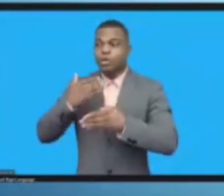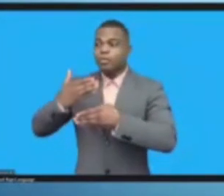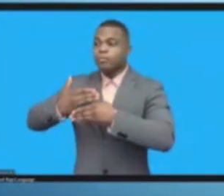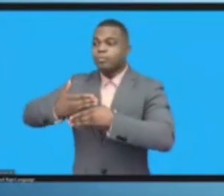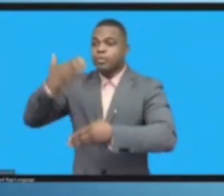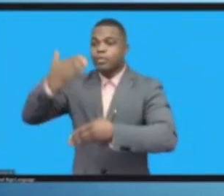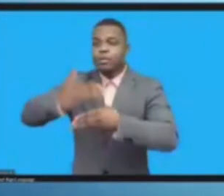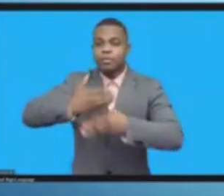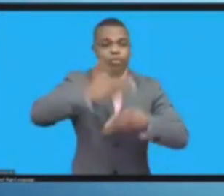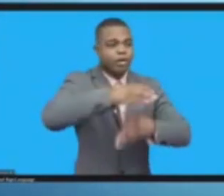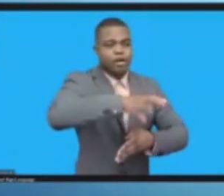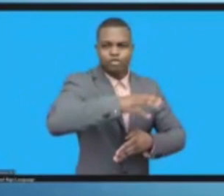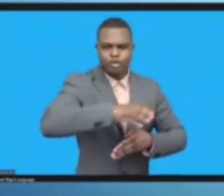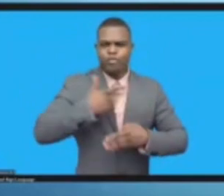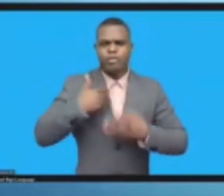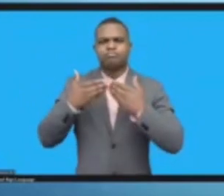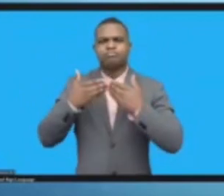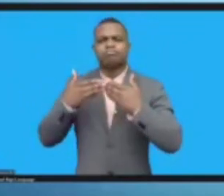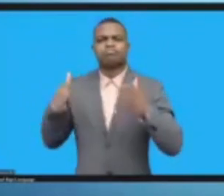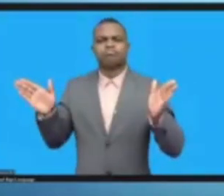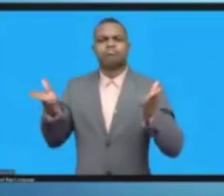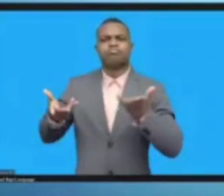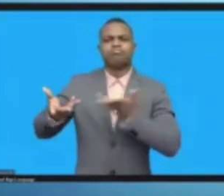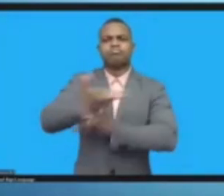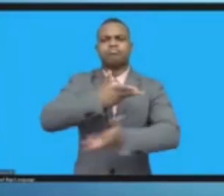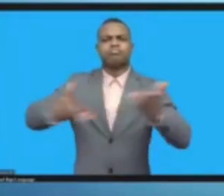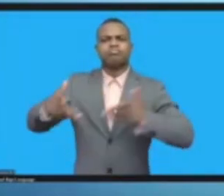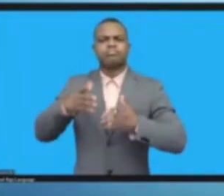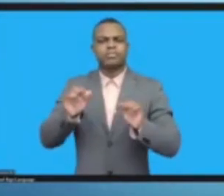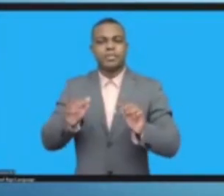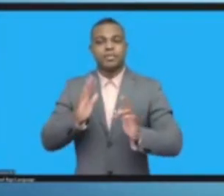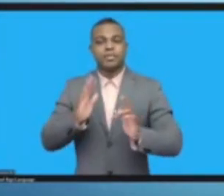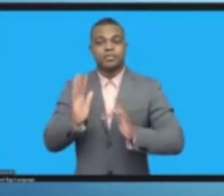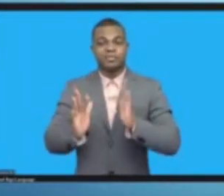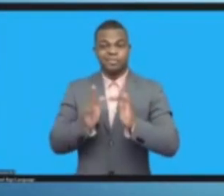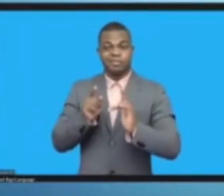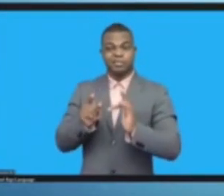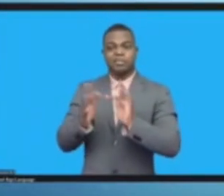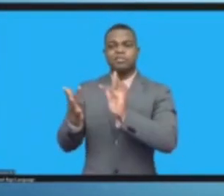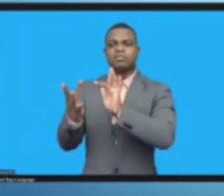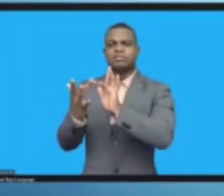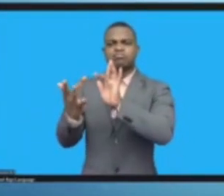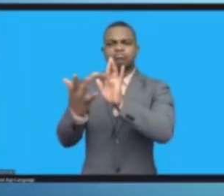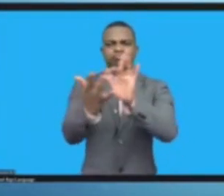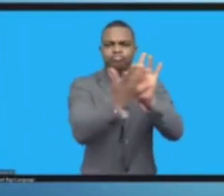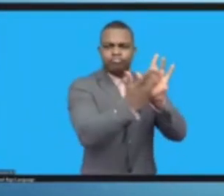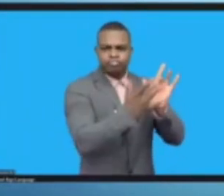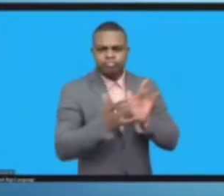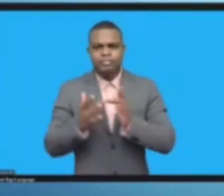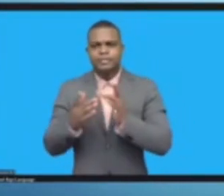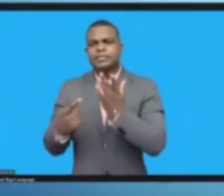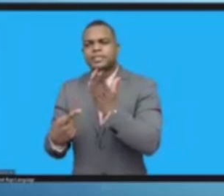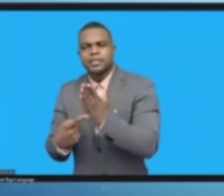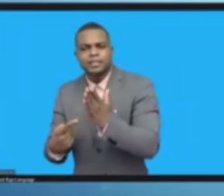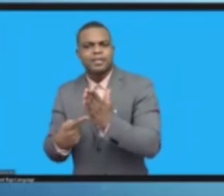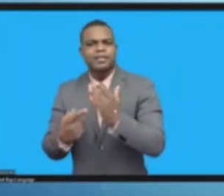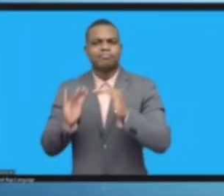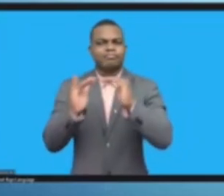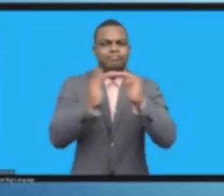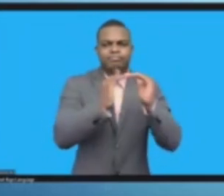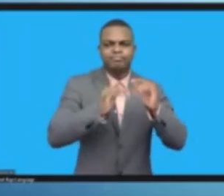y por lo tanto interactúen estas reglas técnicas garantizan lo que llamamos la interoperabilidad